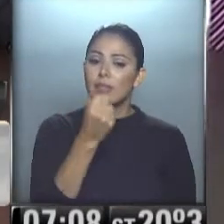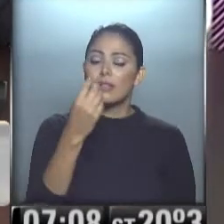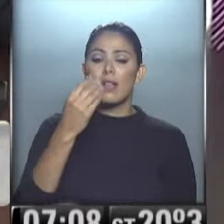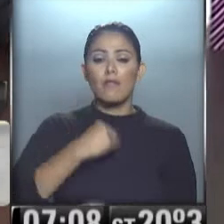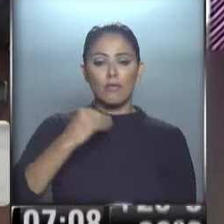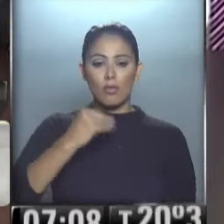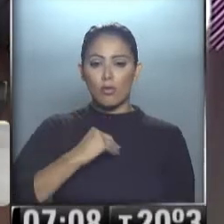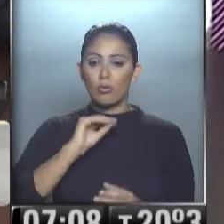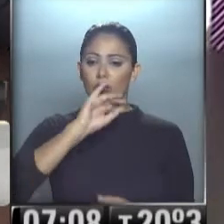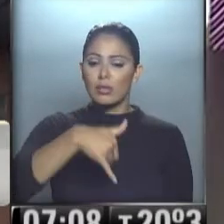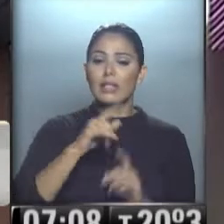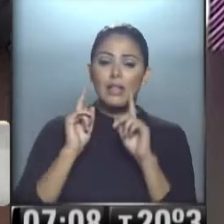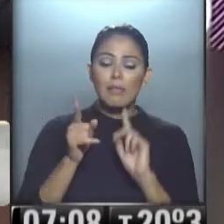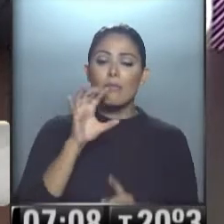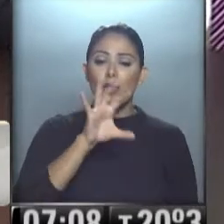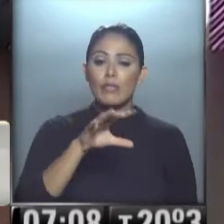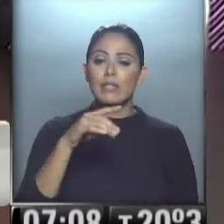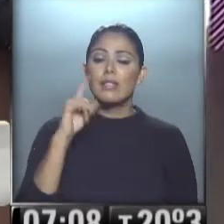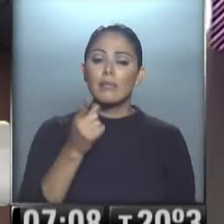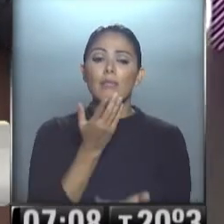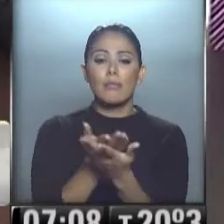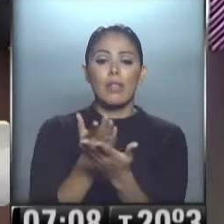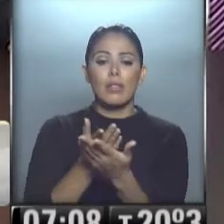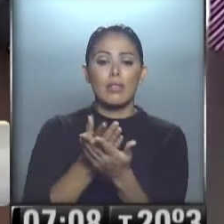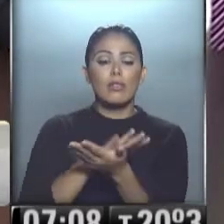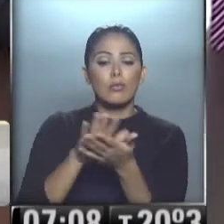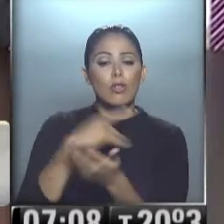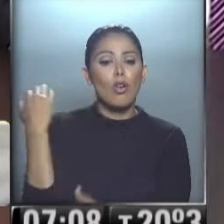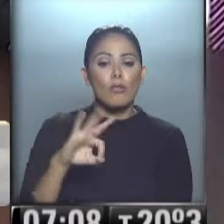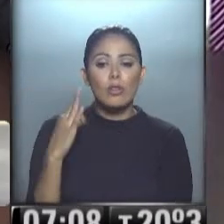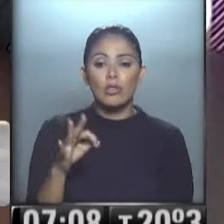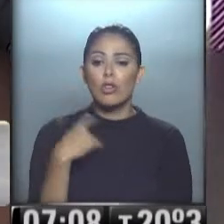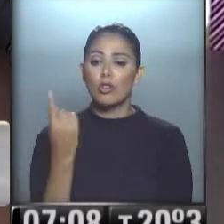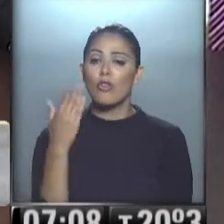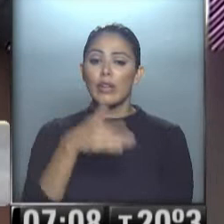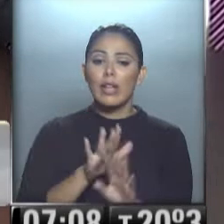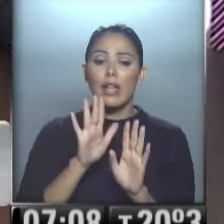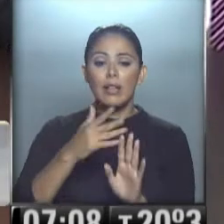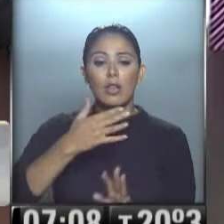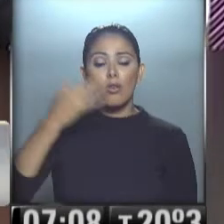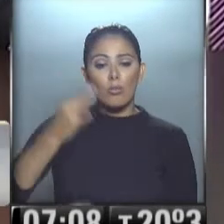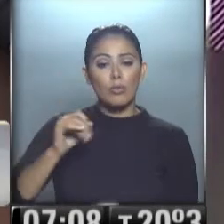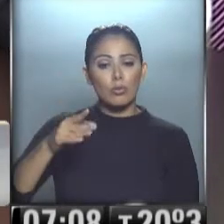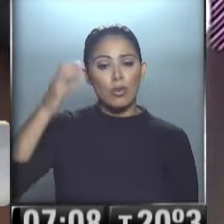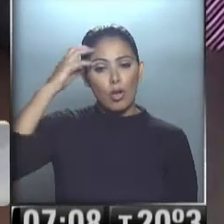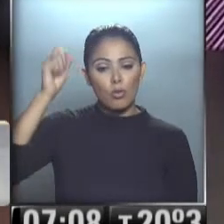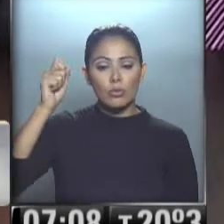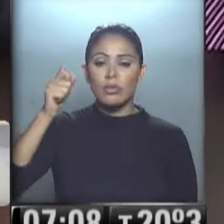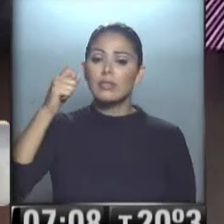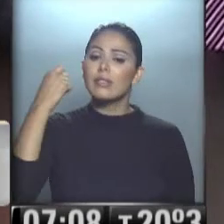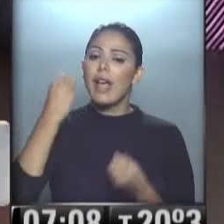como provincia la conciliación obligatoria, que venimos a hacer lo que nos insta la justicia, abrir la